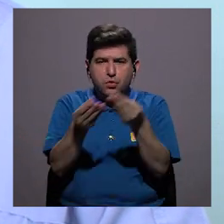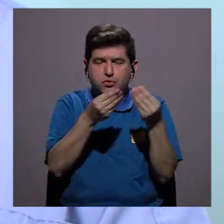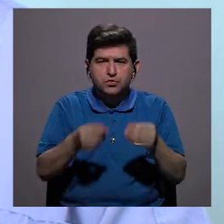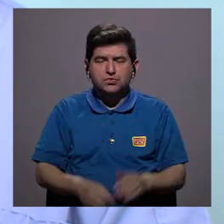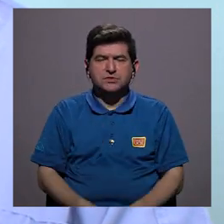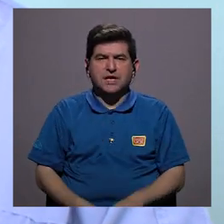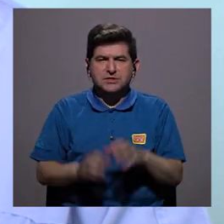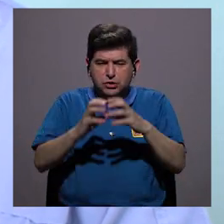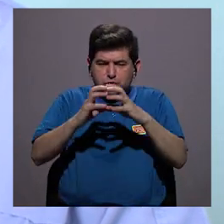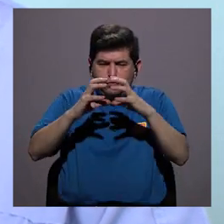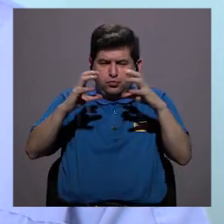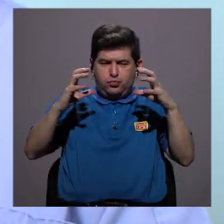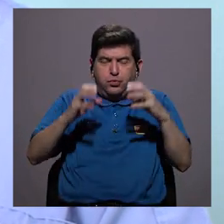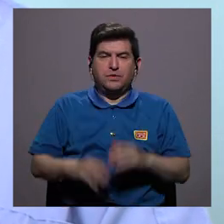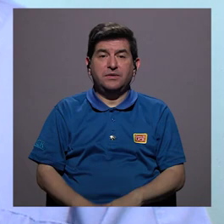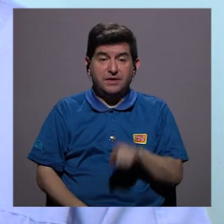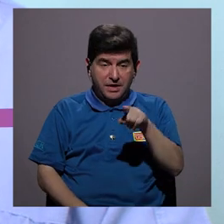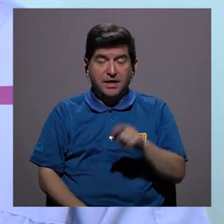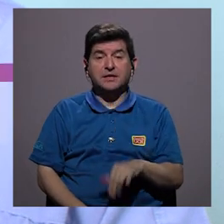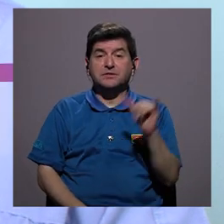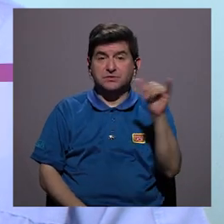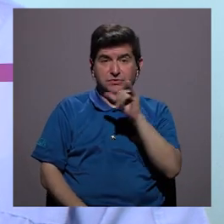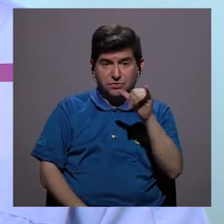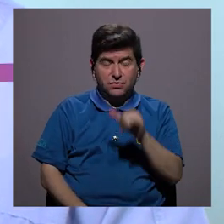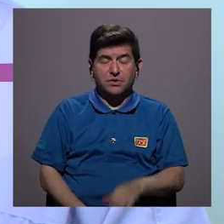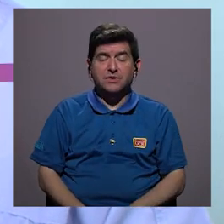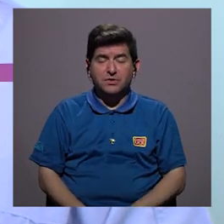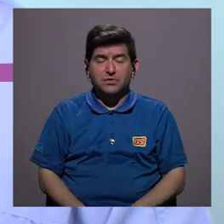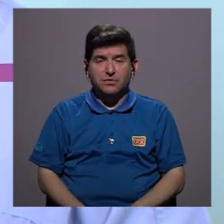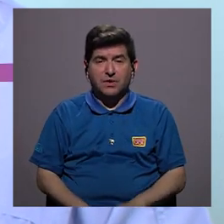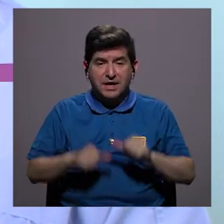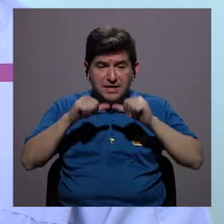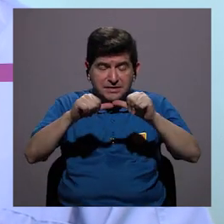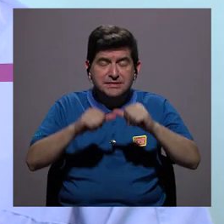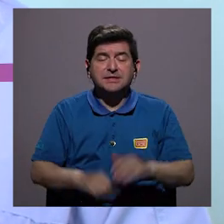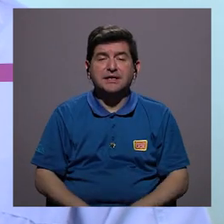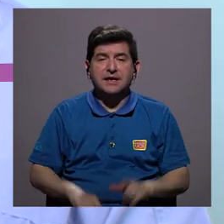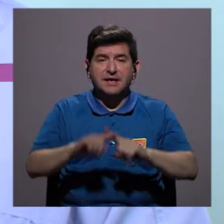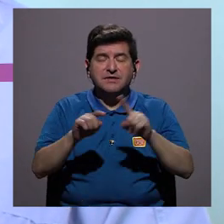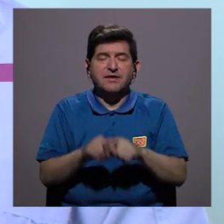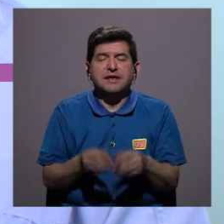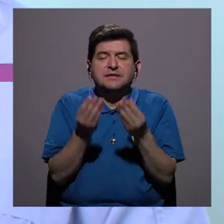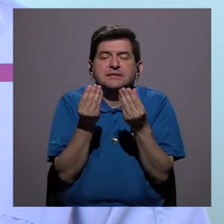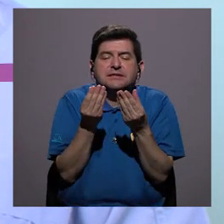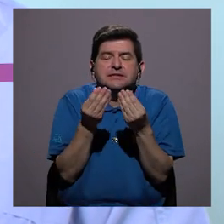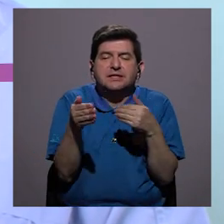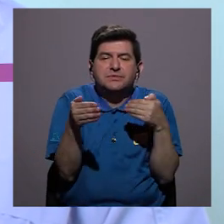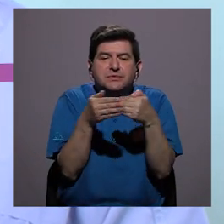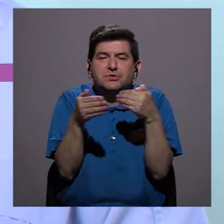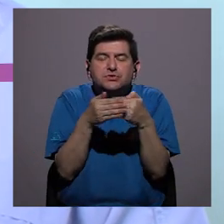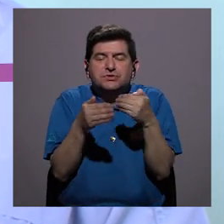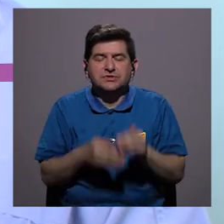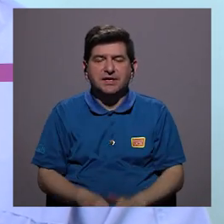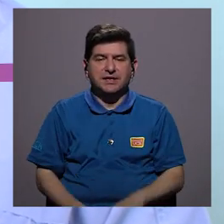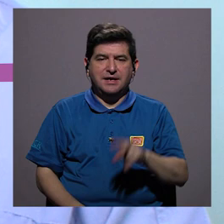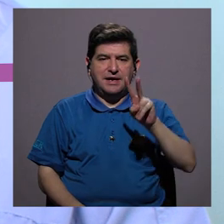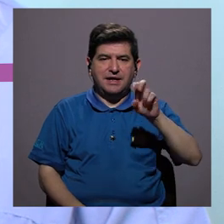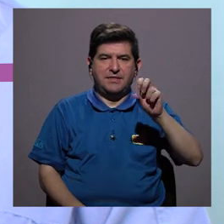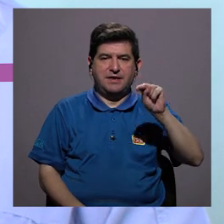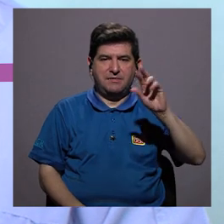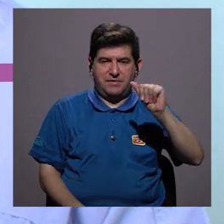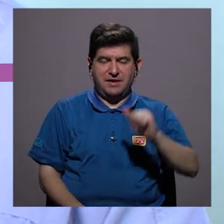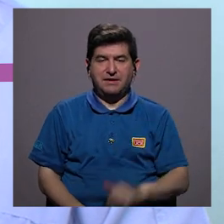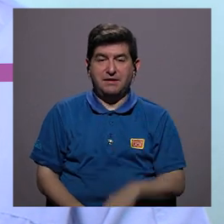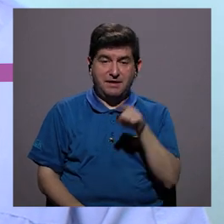inflamatorias, esa inflamación se transmite también a los nervios vecinos, a las venas. Y